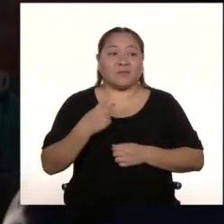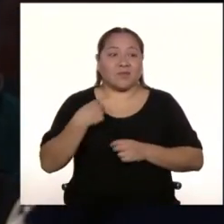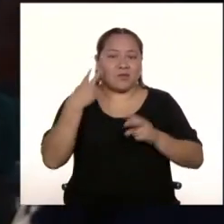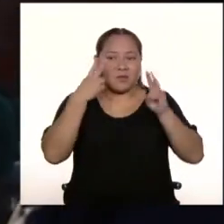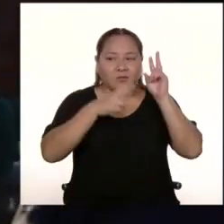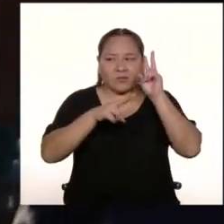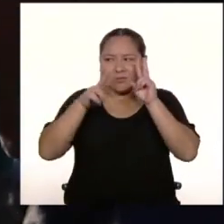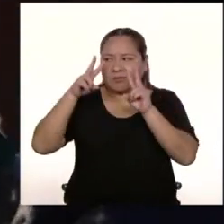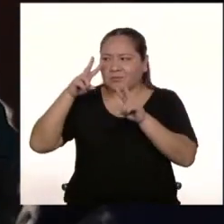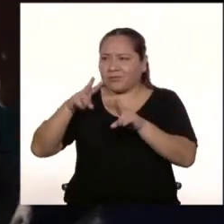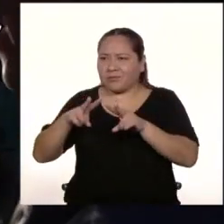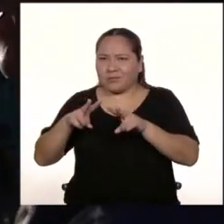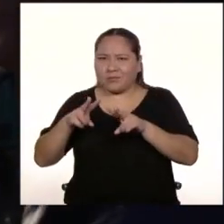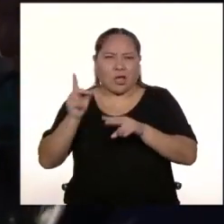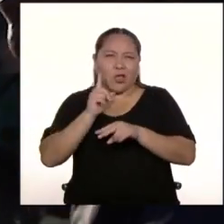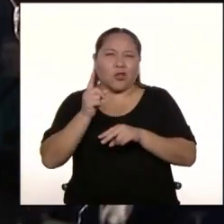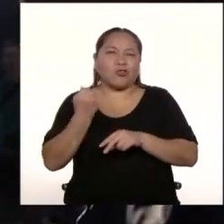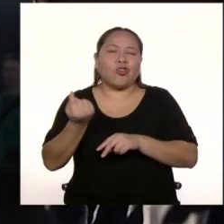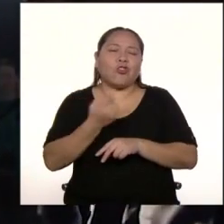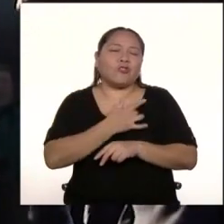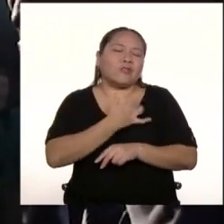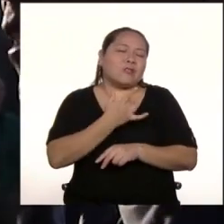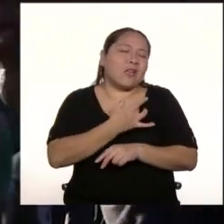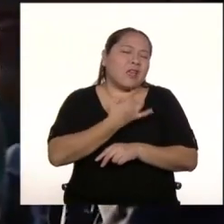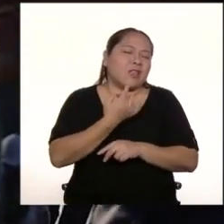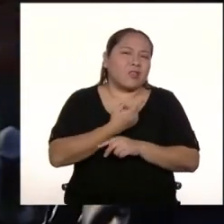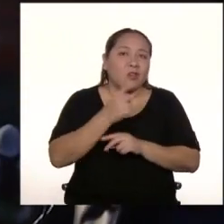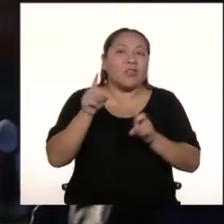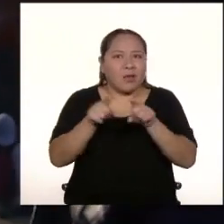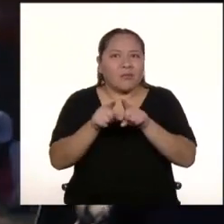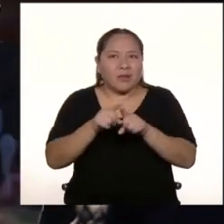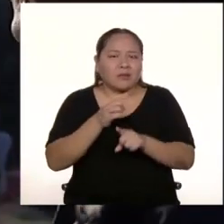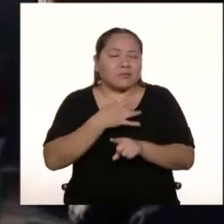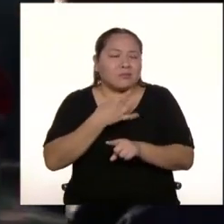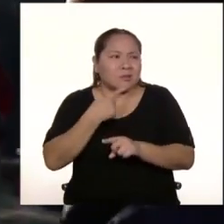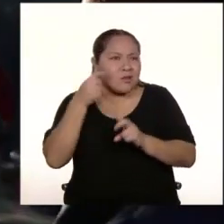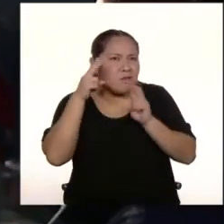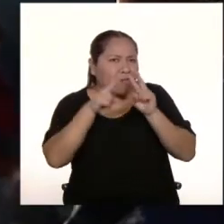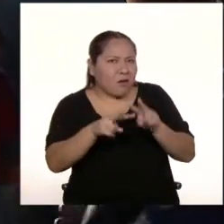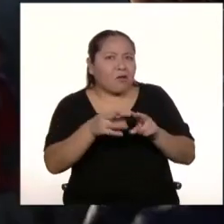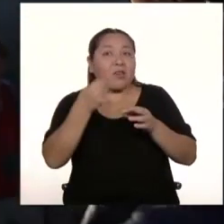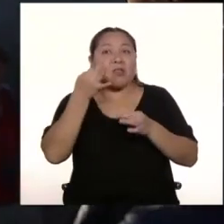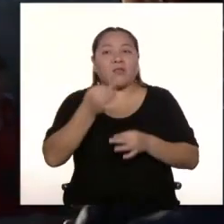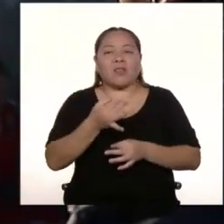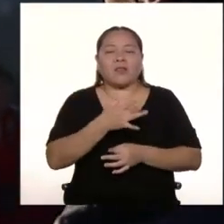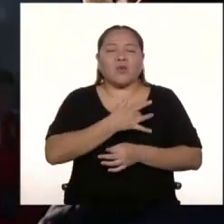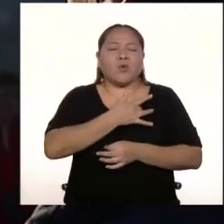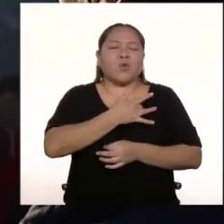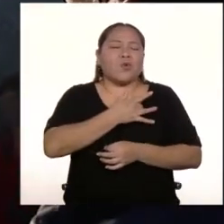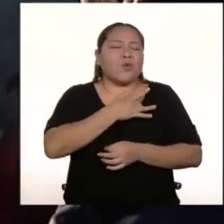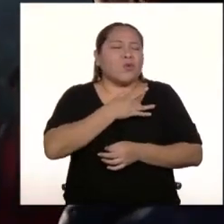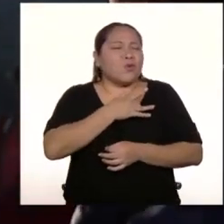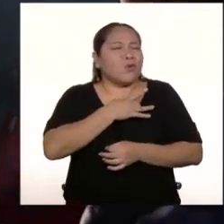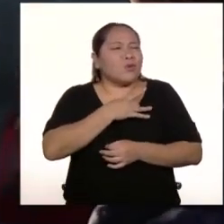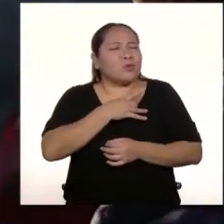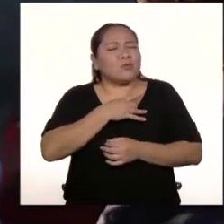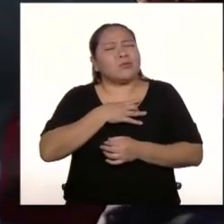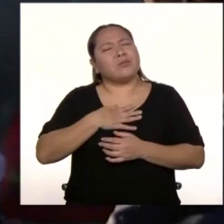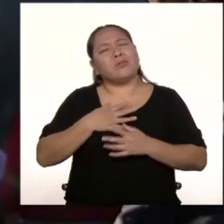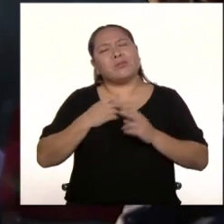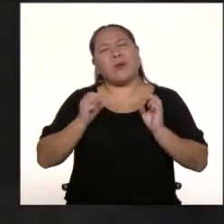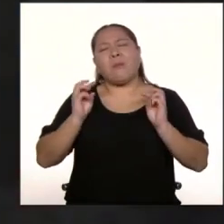lo siento más, ¿no? Pero es un espectáculo, es algo extraordinario, ¿no? Sentir ese día estar acá arriba,